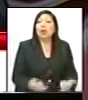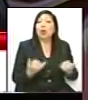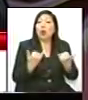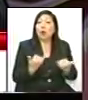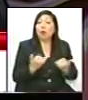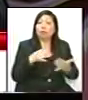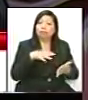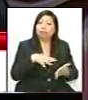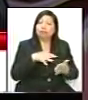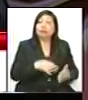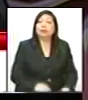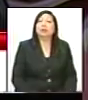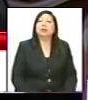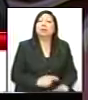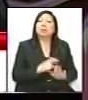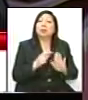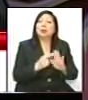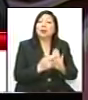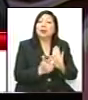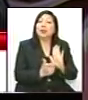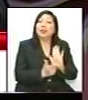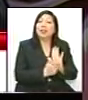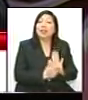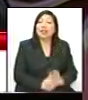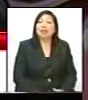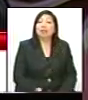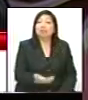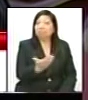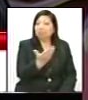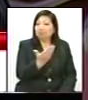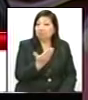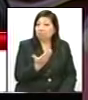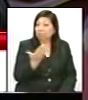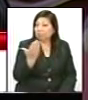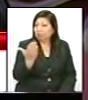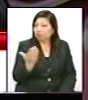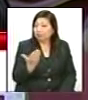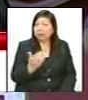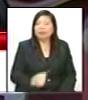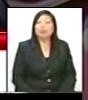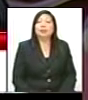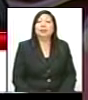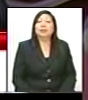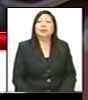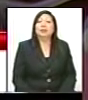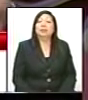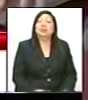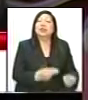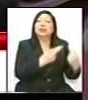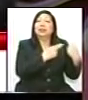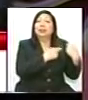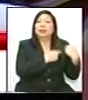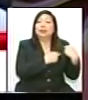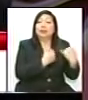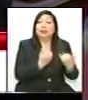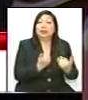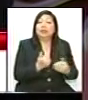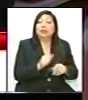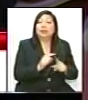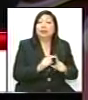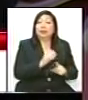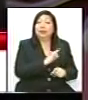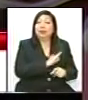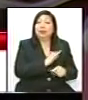el estudio del proyecto de ley, recibiendo directamente a los responsables de las